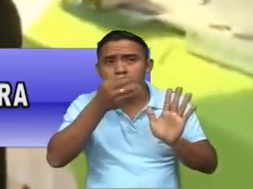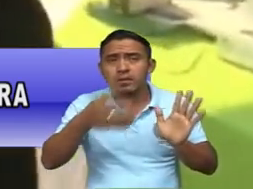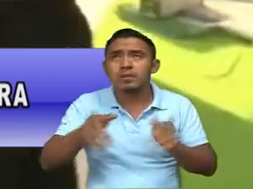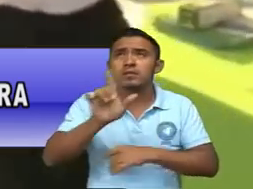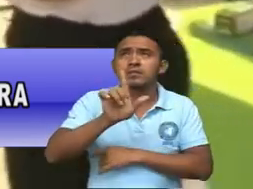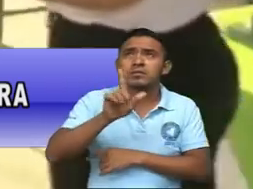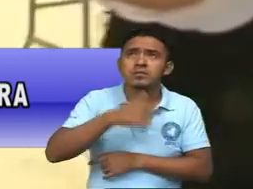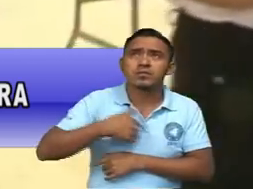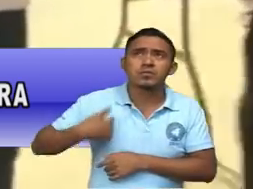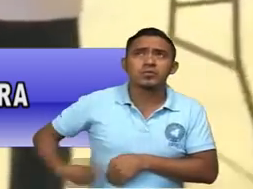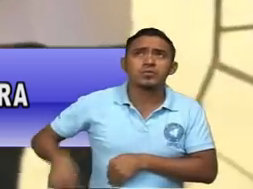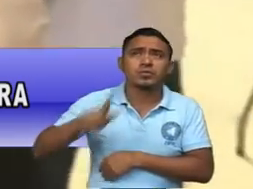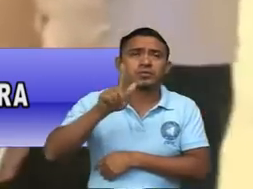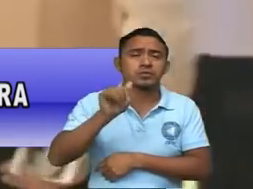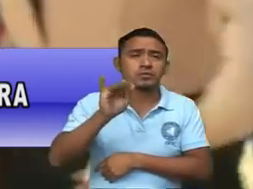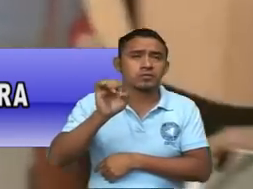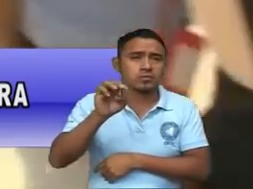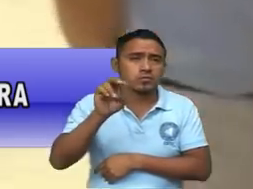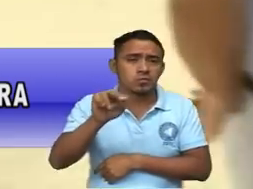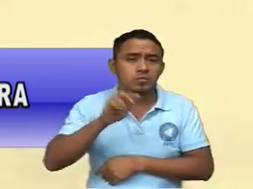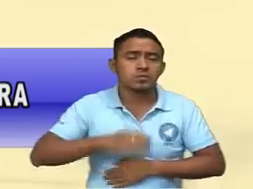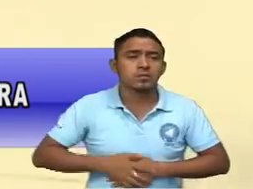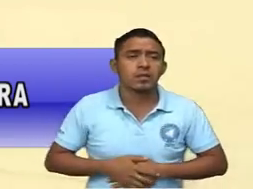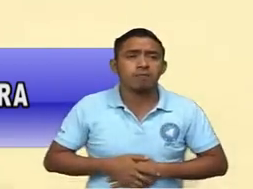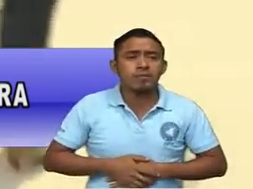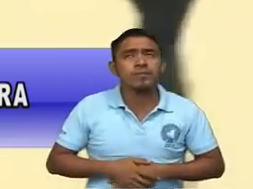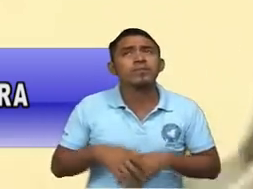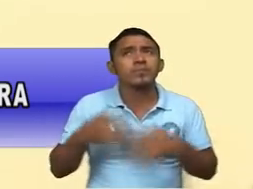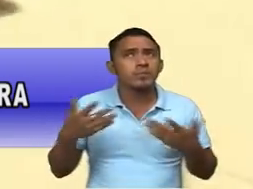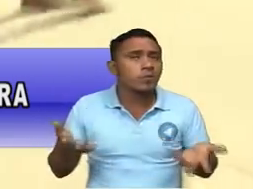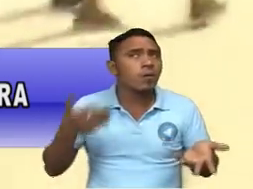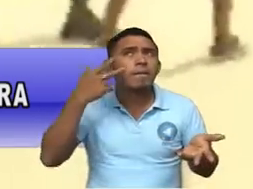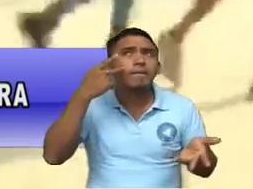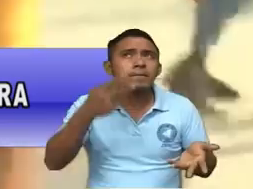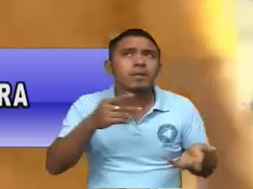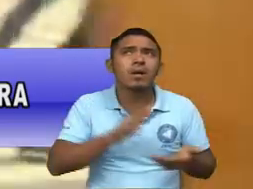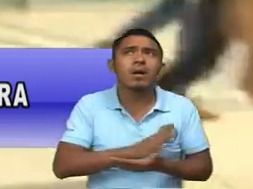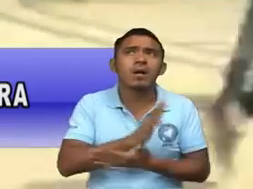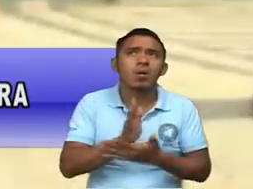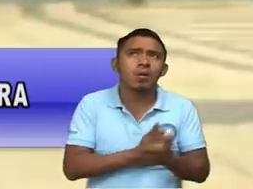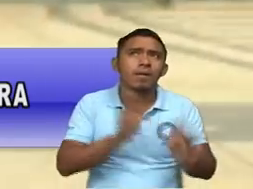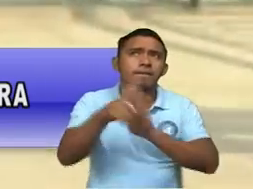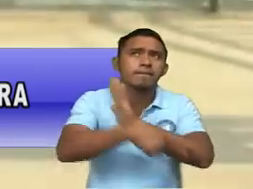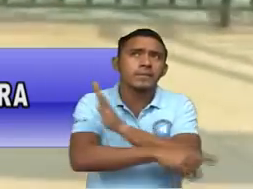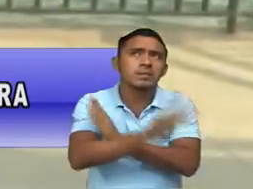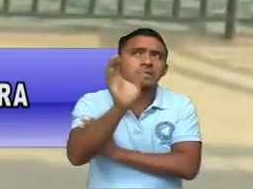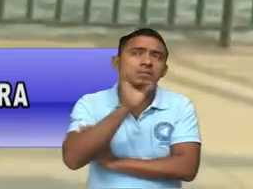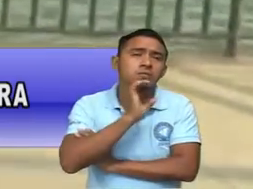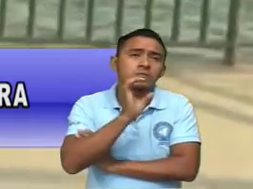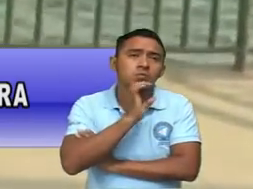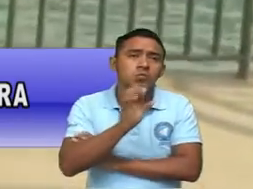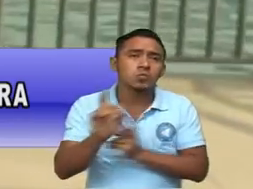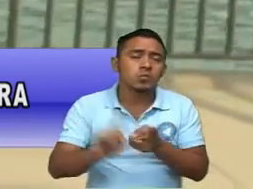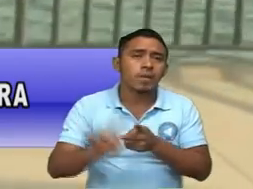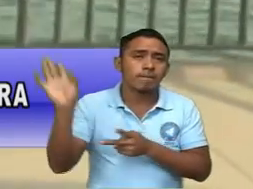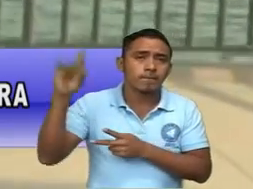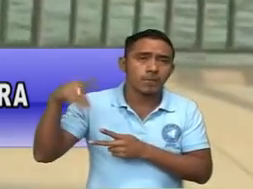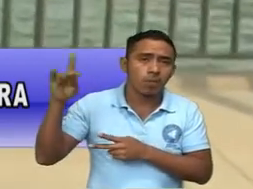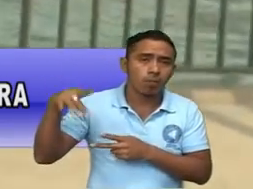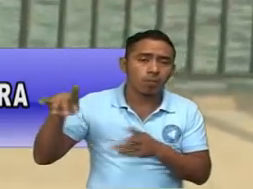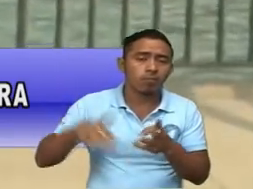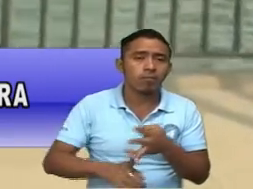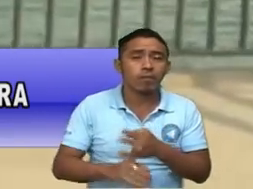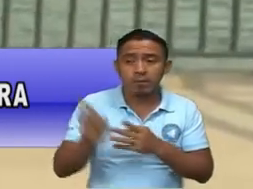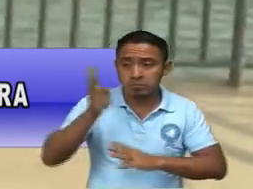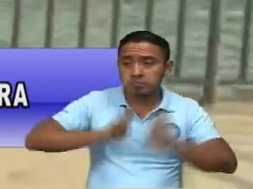China, Taiwán, podemos observar que también hay países como Cuba, como Bolivia, que están participando